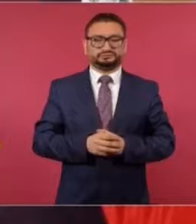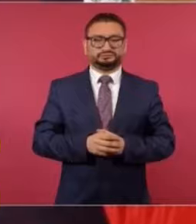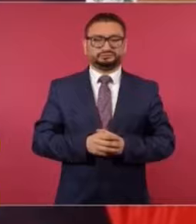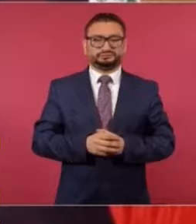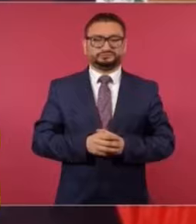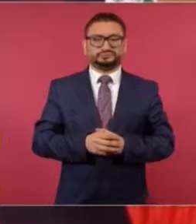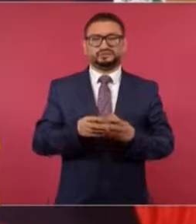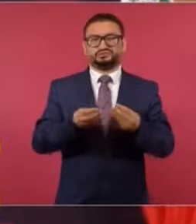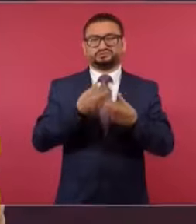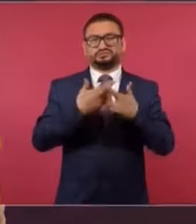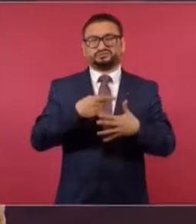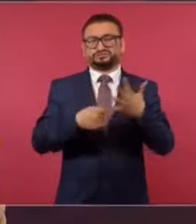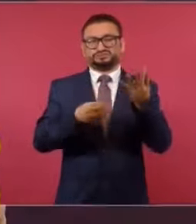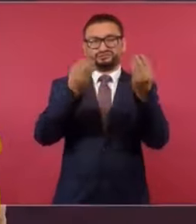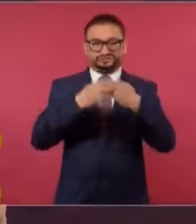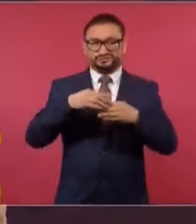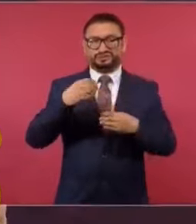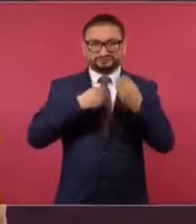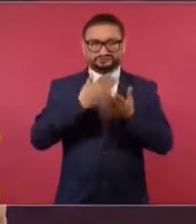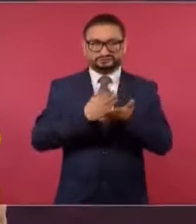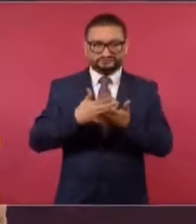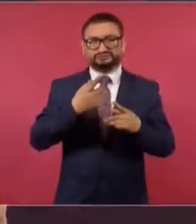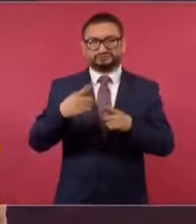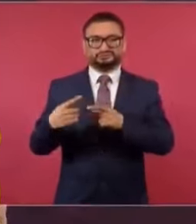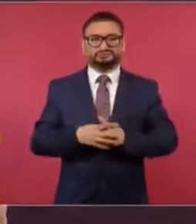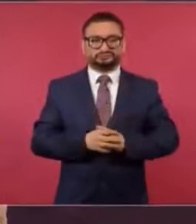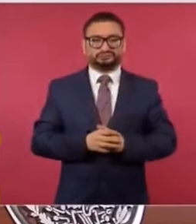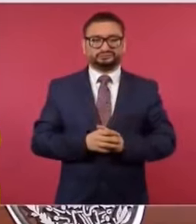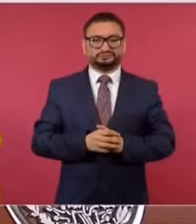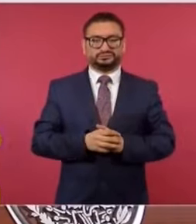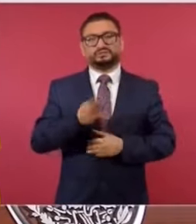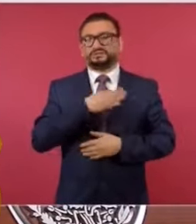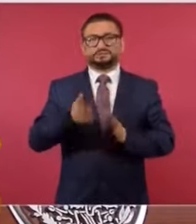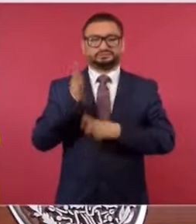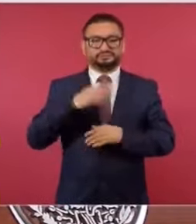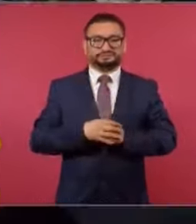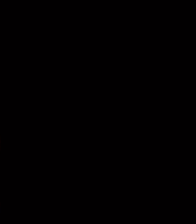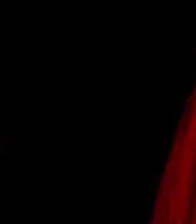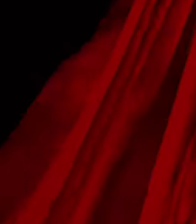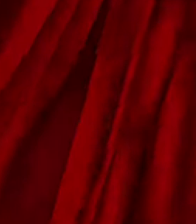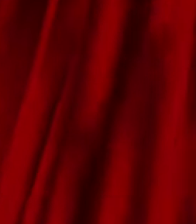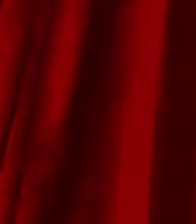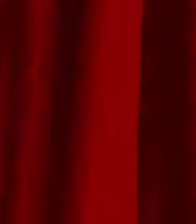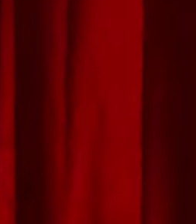Tantas cosas. Garnachas. Bueno, vámonos a cenar.